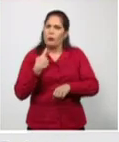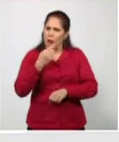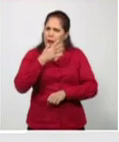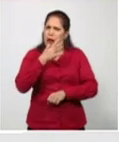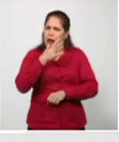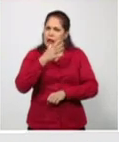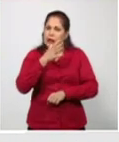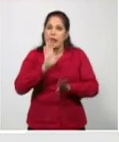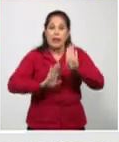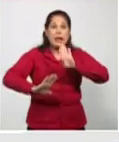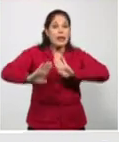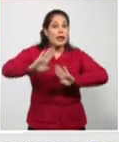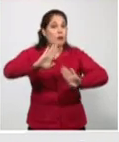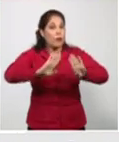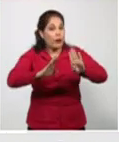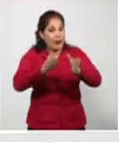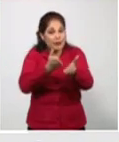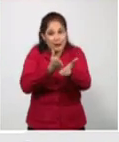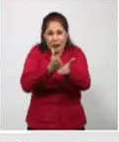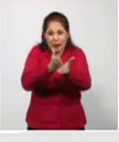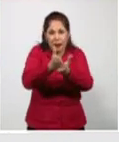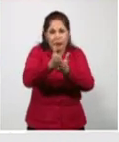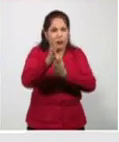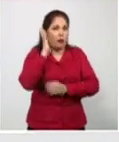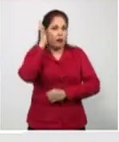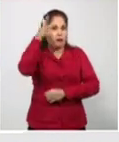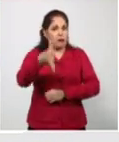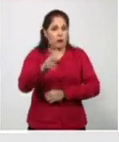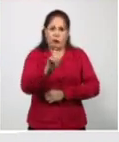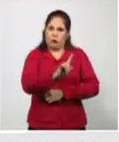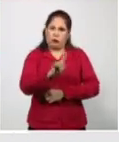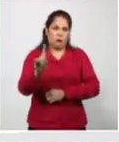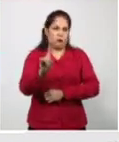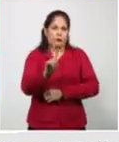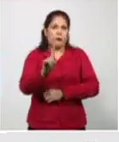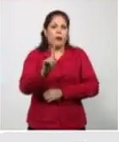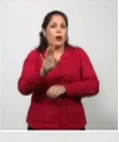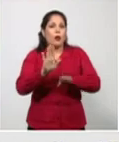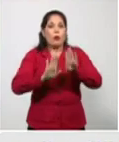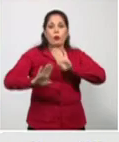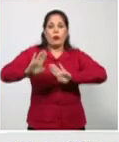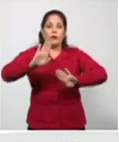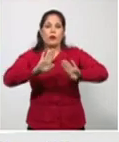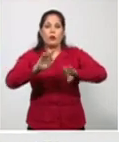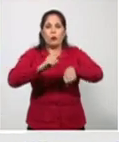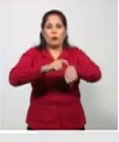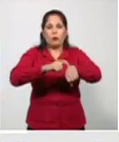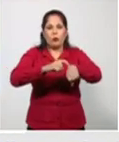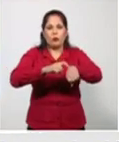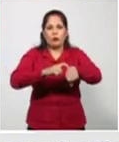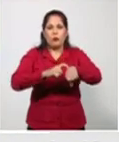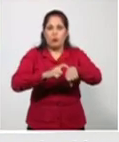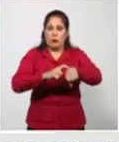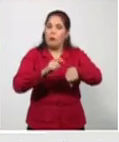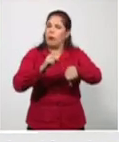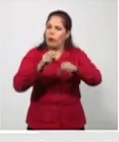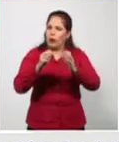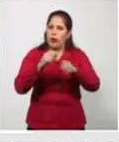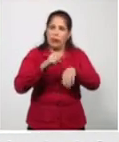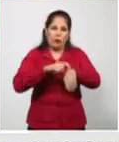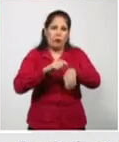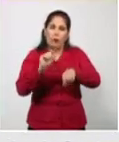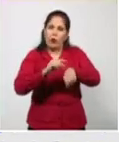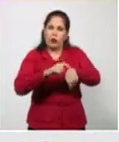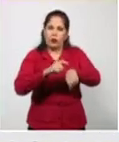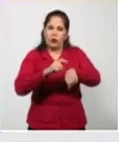la inmunidad no se mantiene de por vida, es una inmunidad transitoria. Cuán transitoria es la que todavía está